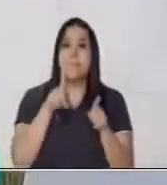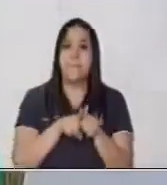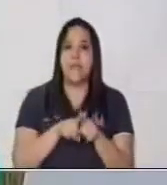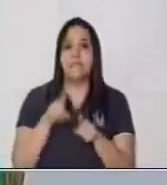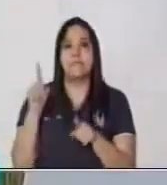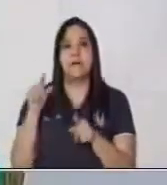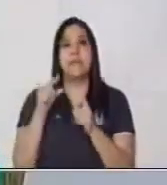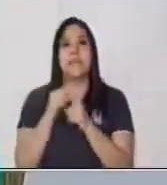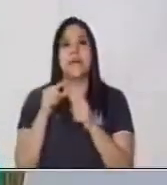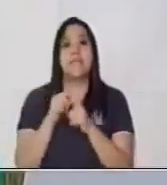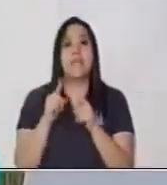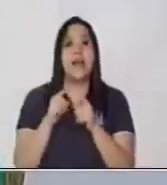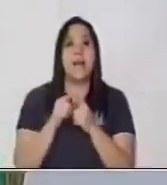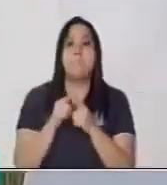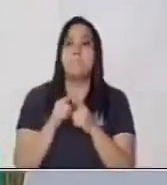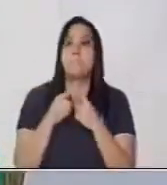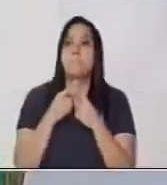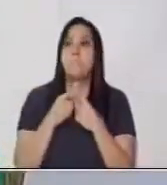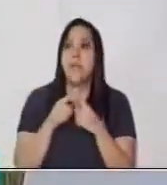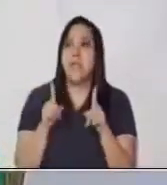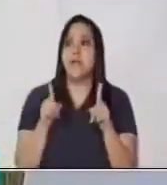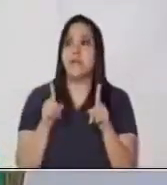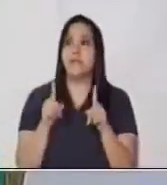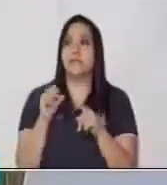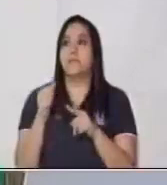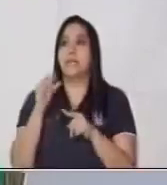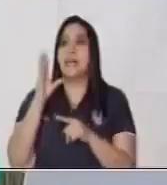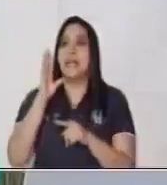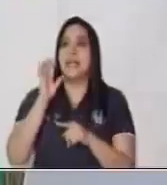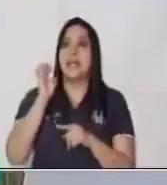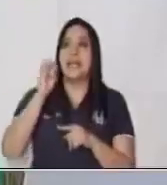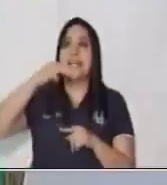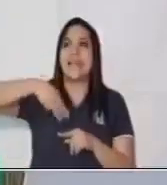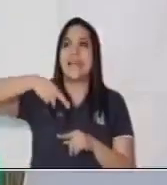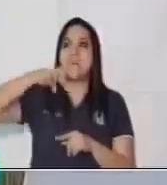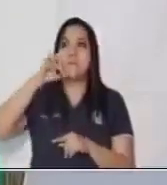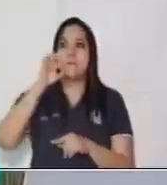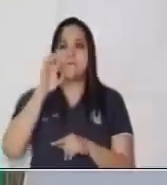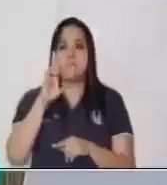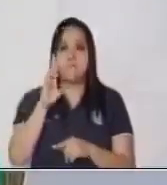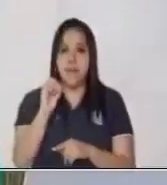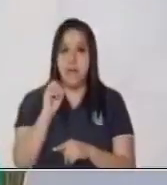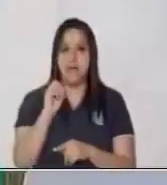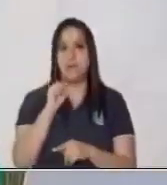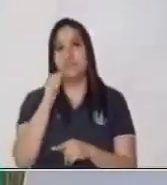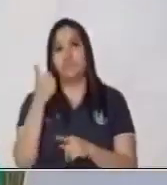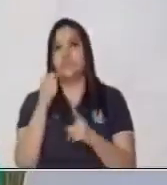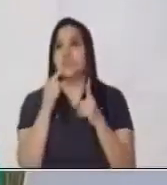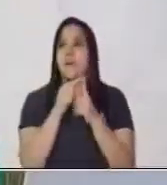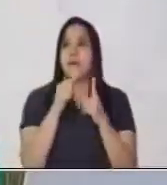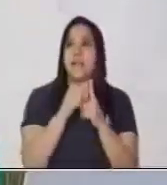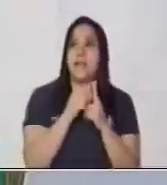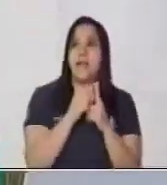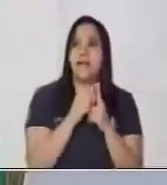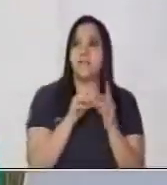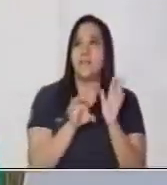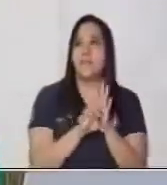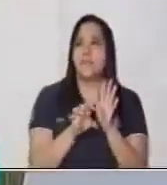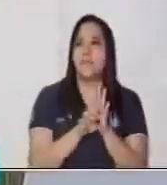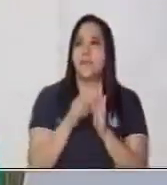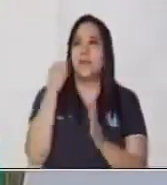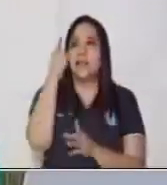pero, empero, sin embargo. Entonces,